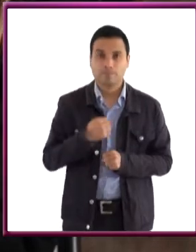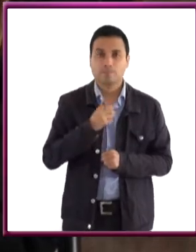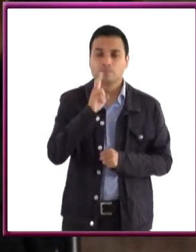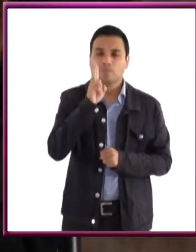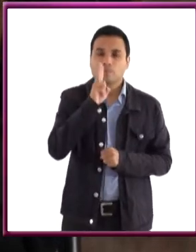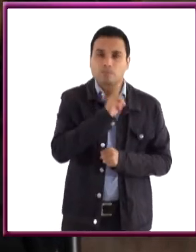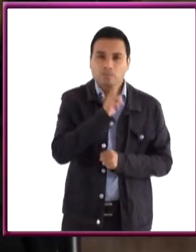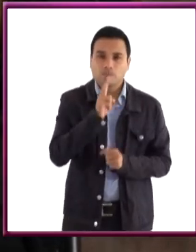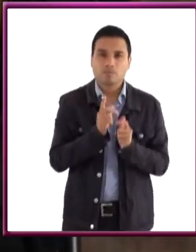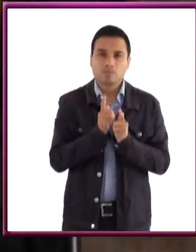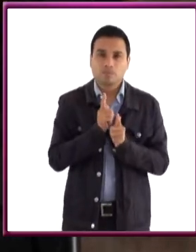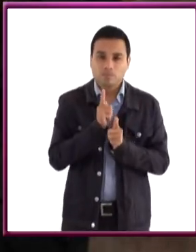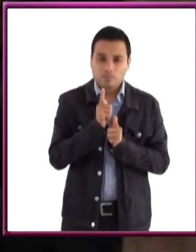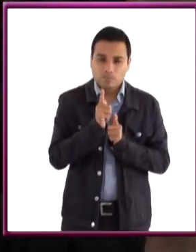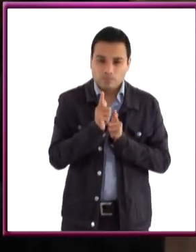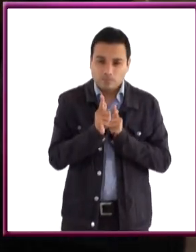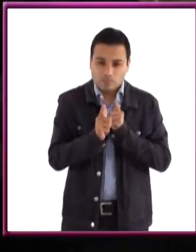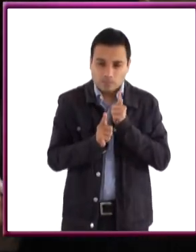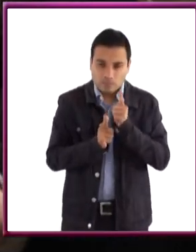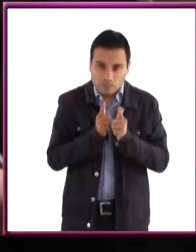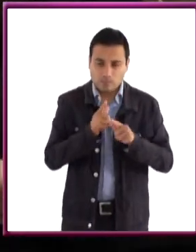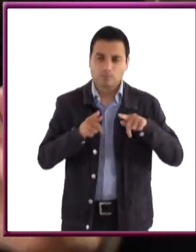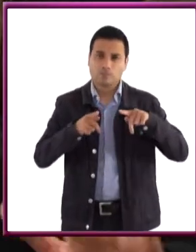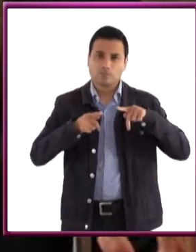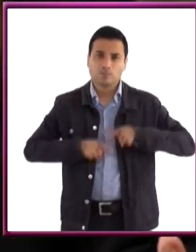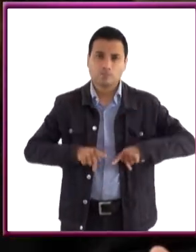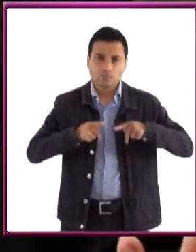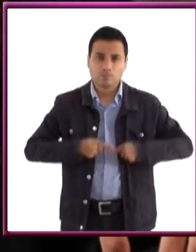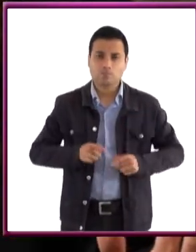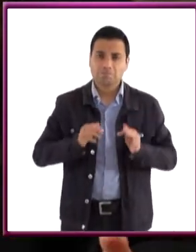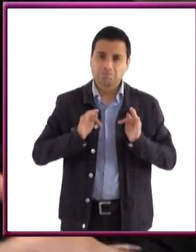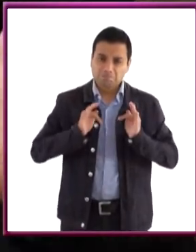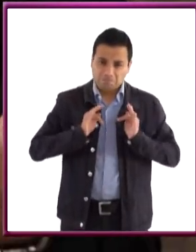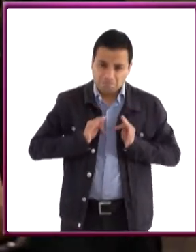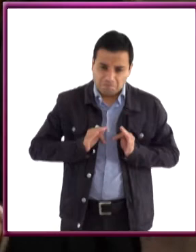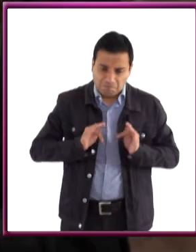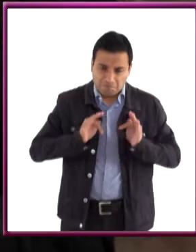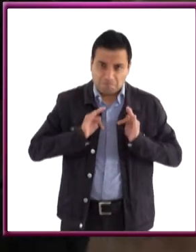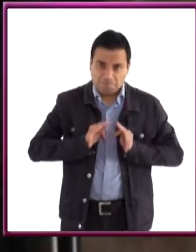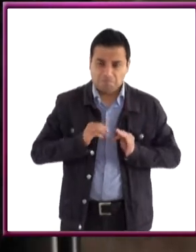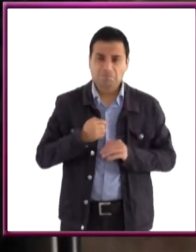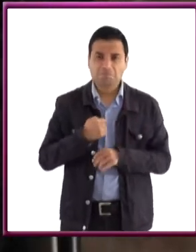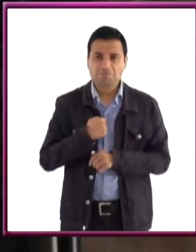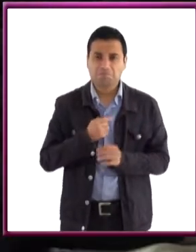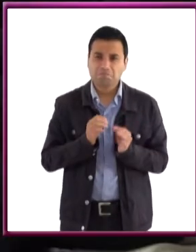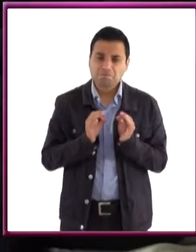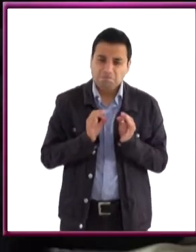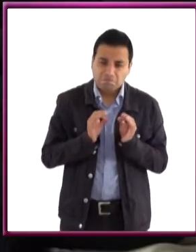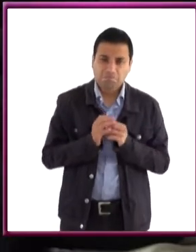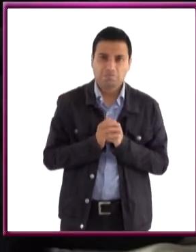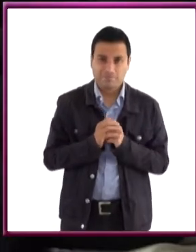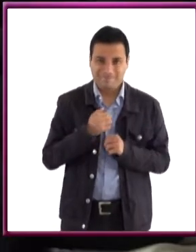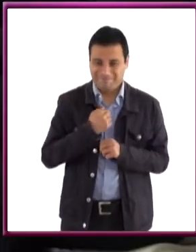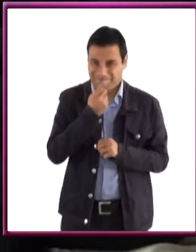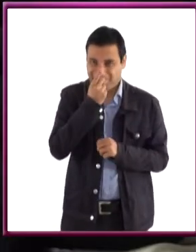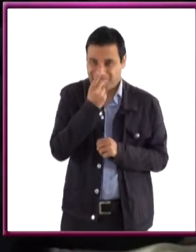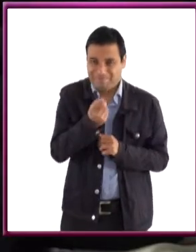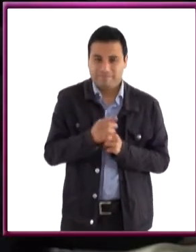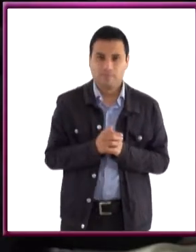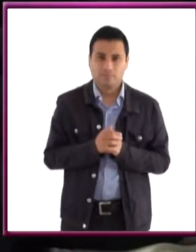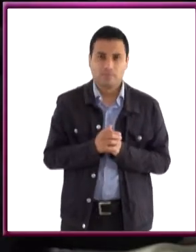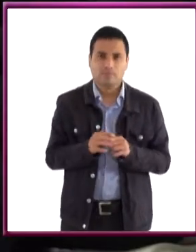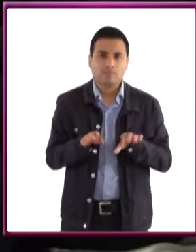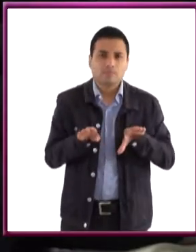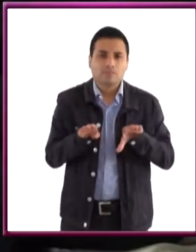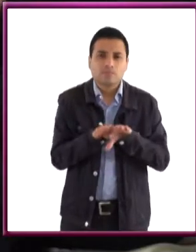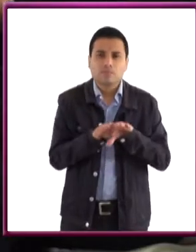respirar más lento, empiezas a ser una persona más tranquila, menos acelerada, ¿no? Y como te comentaba,